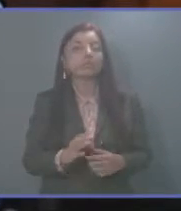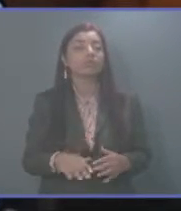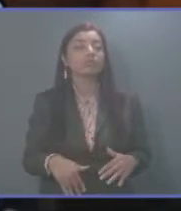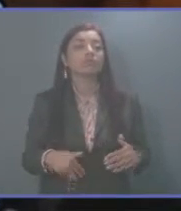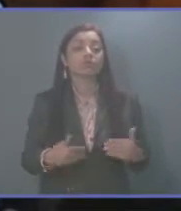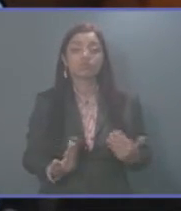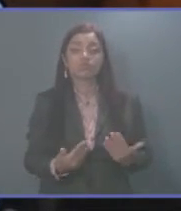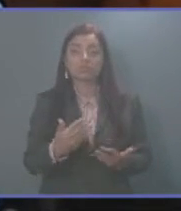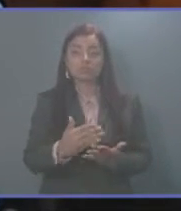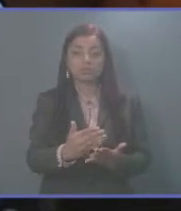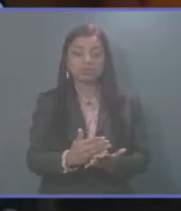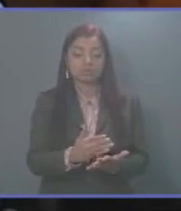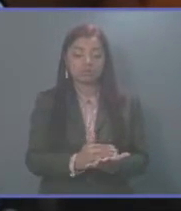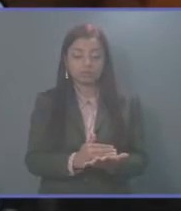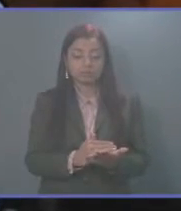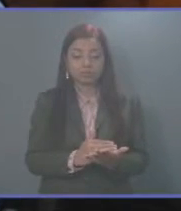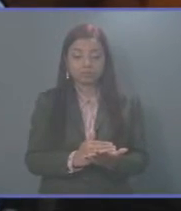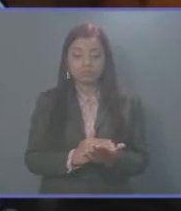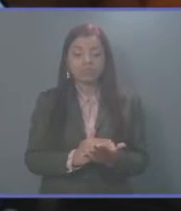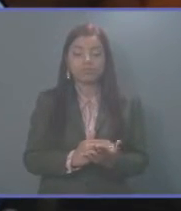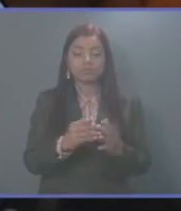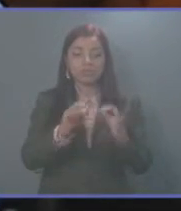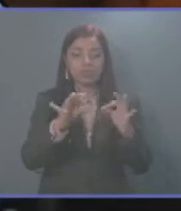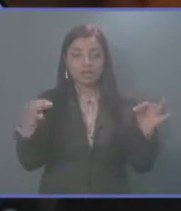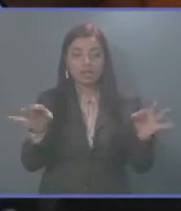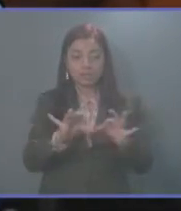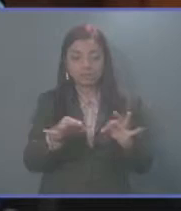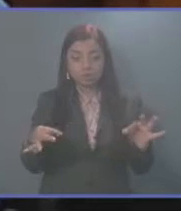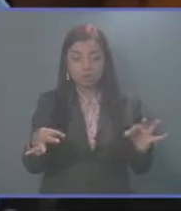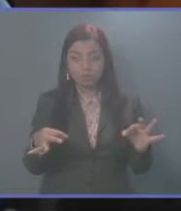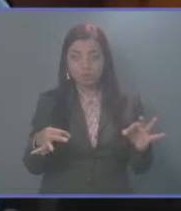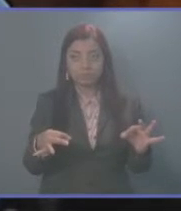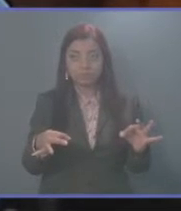la redacción de la siguiente manera,